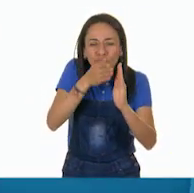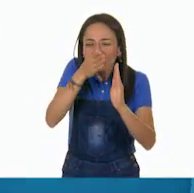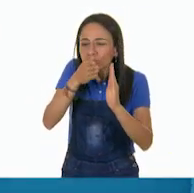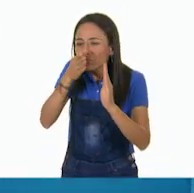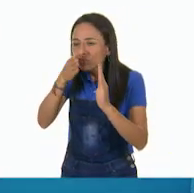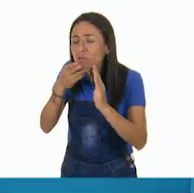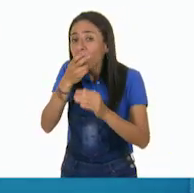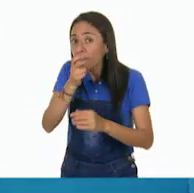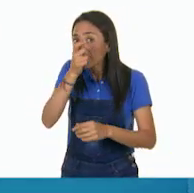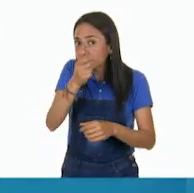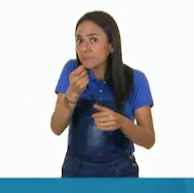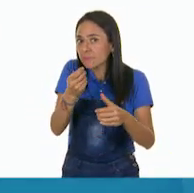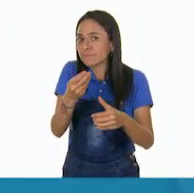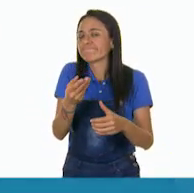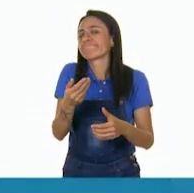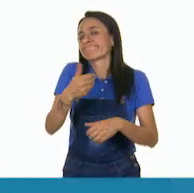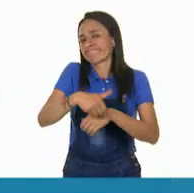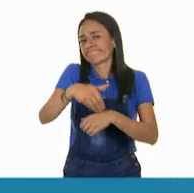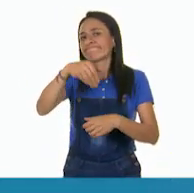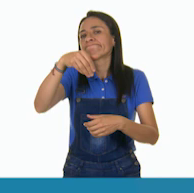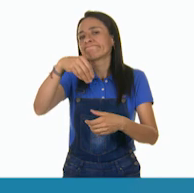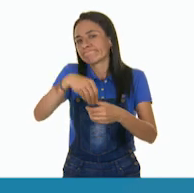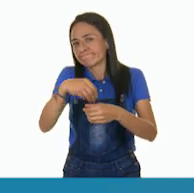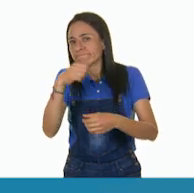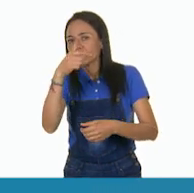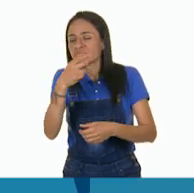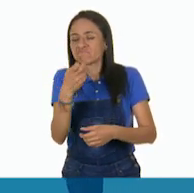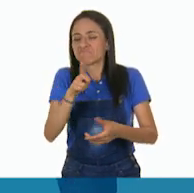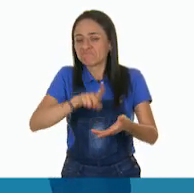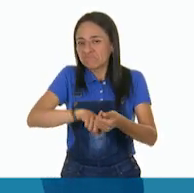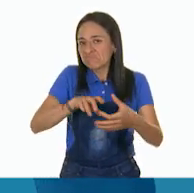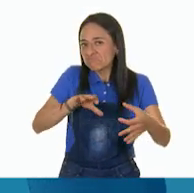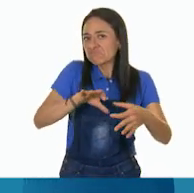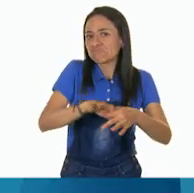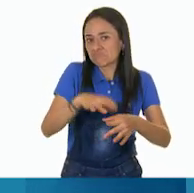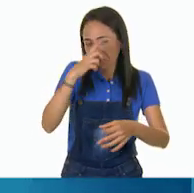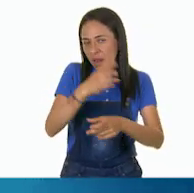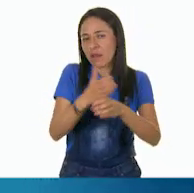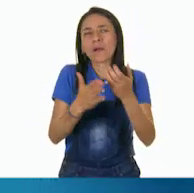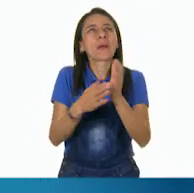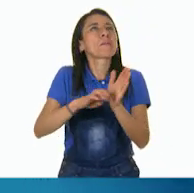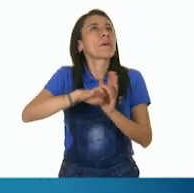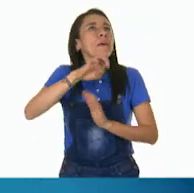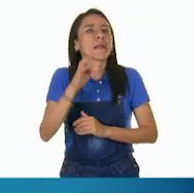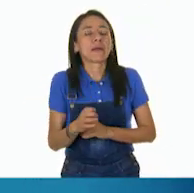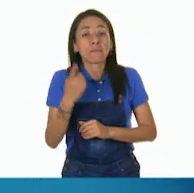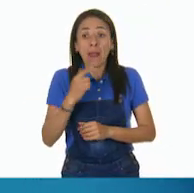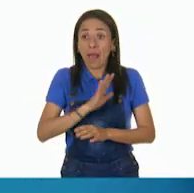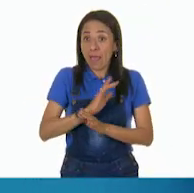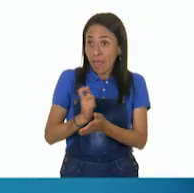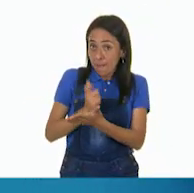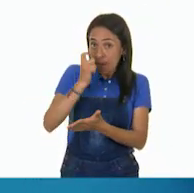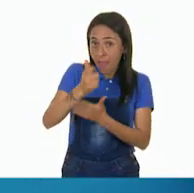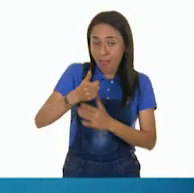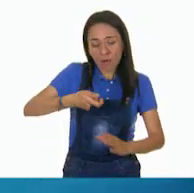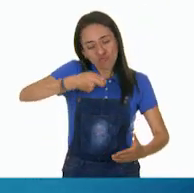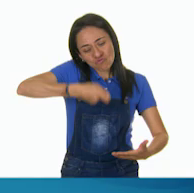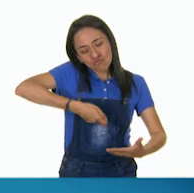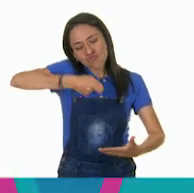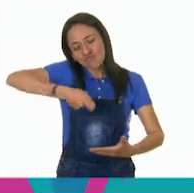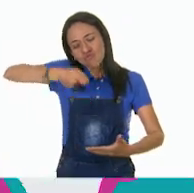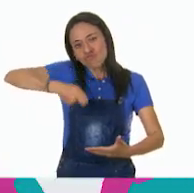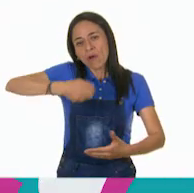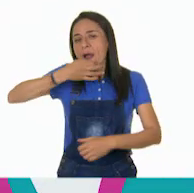contiene información relativa al producto cuando lo pasan en la caja por ejemplo ofrecen el precio entre muchas otras cosas bueno